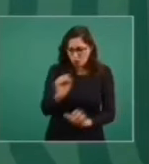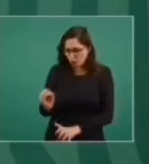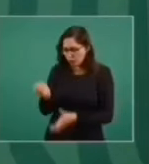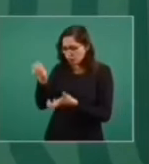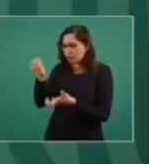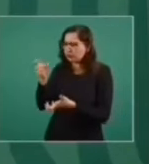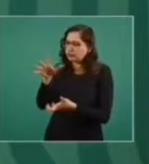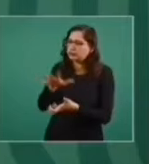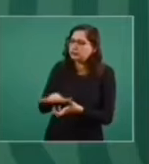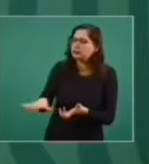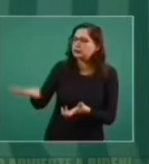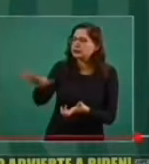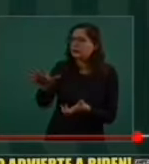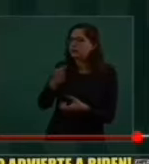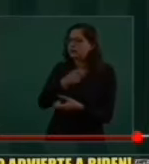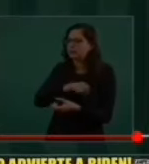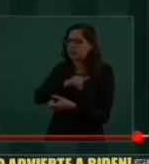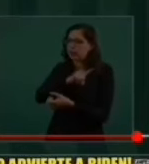el desarrollo del pueblo?